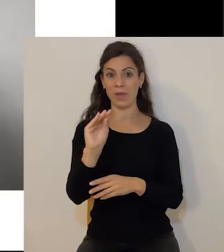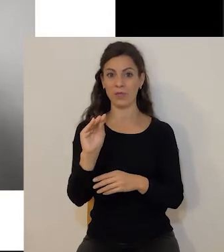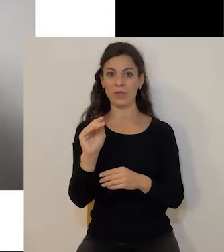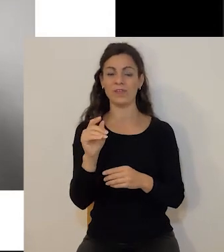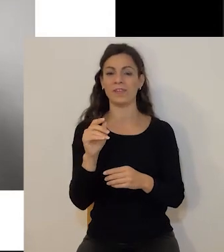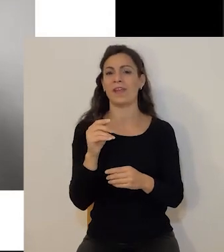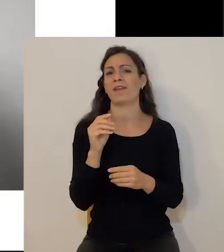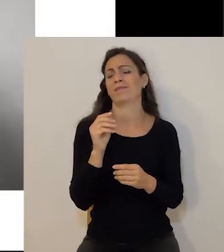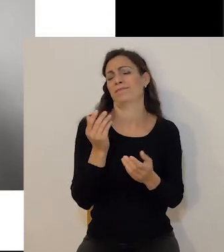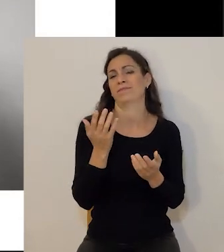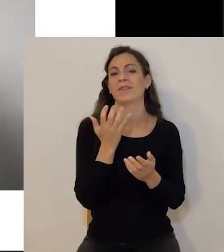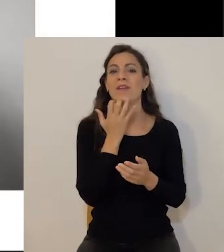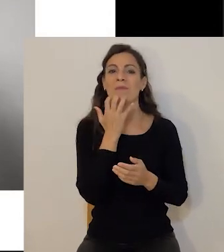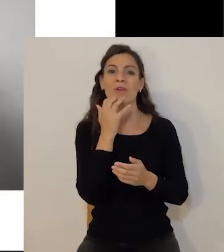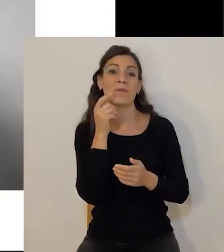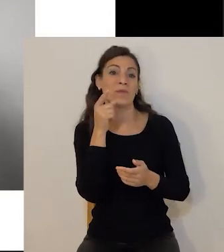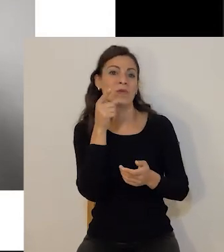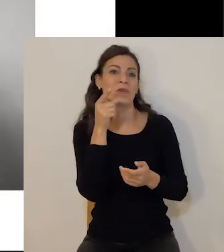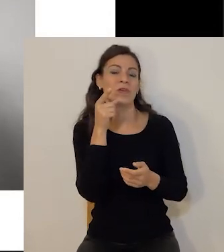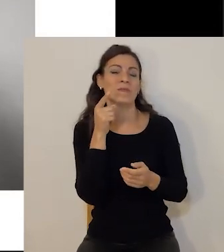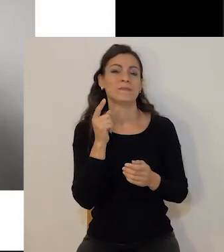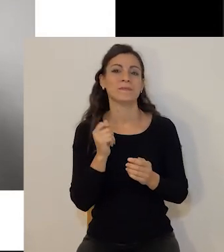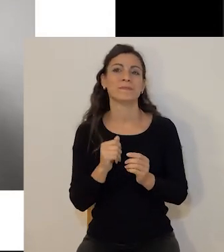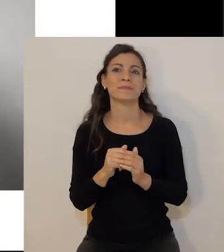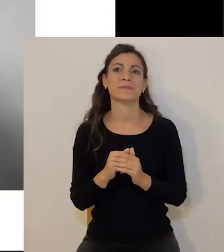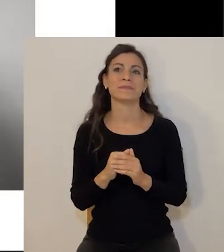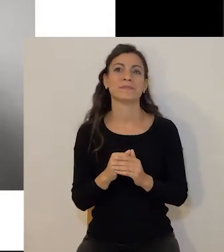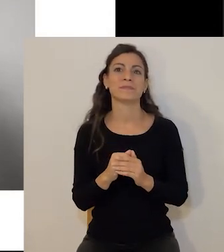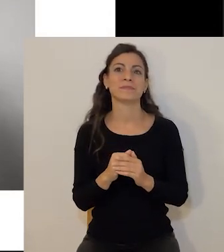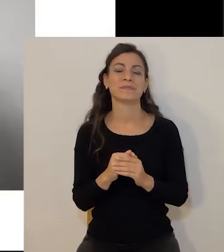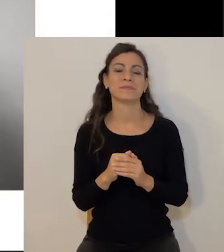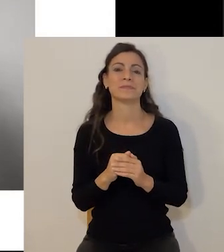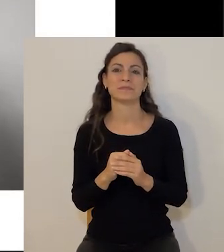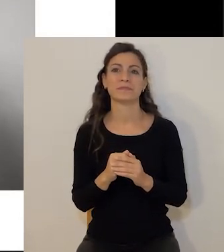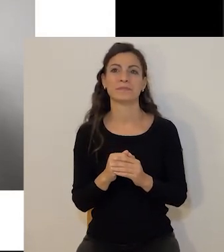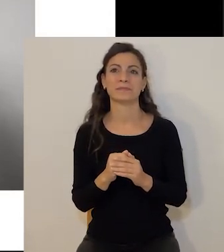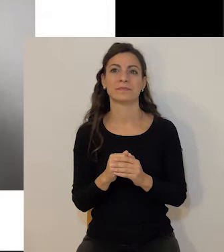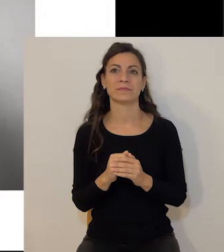por ejemplo, ¿cómo estás viviendo el